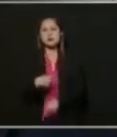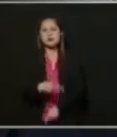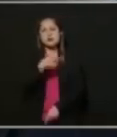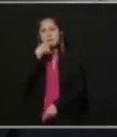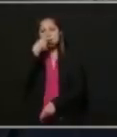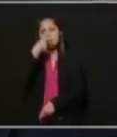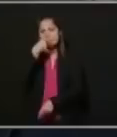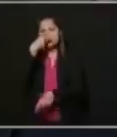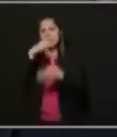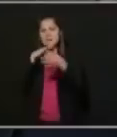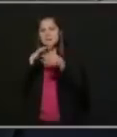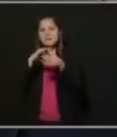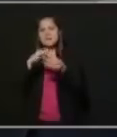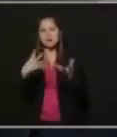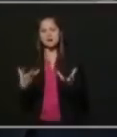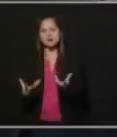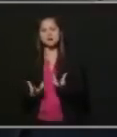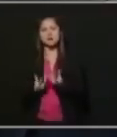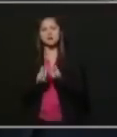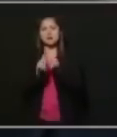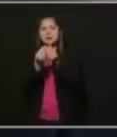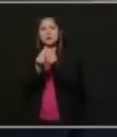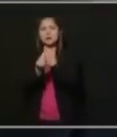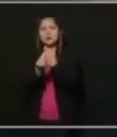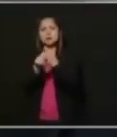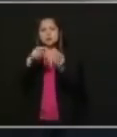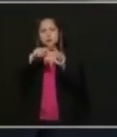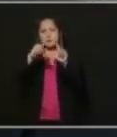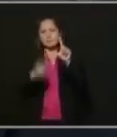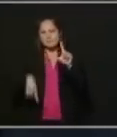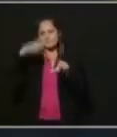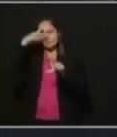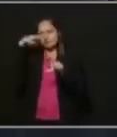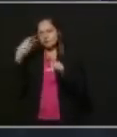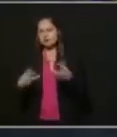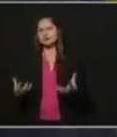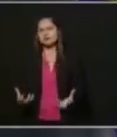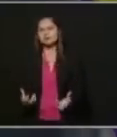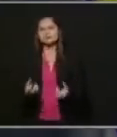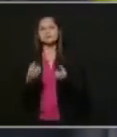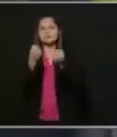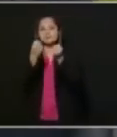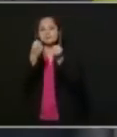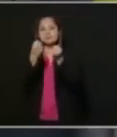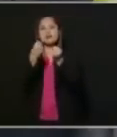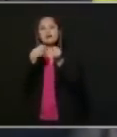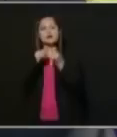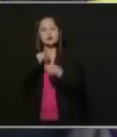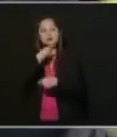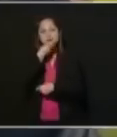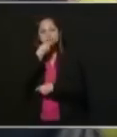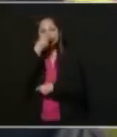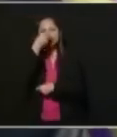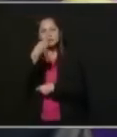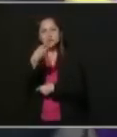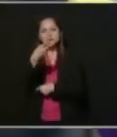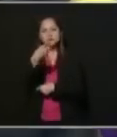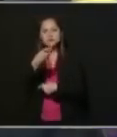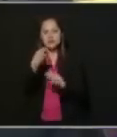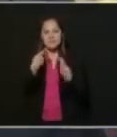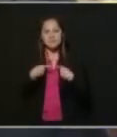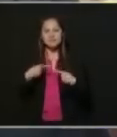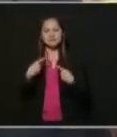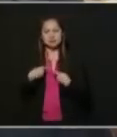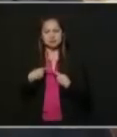país. Y le voy a hablar a la gente, a las familias, así como lo estoy haciendo